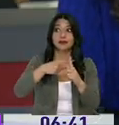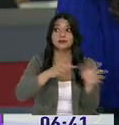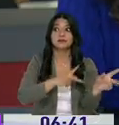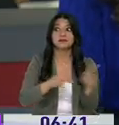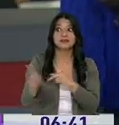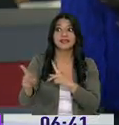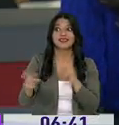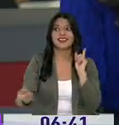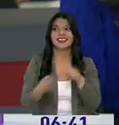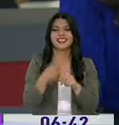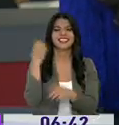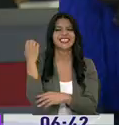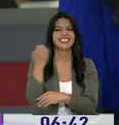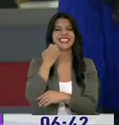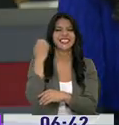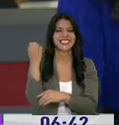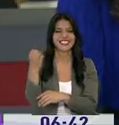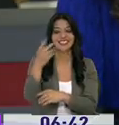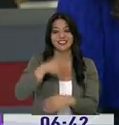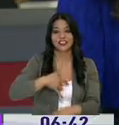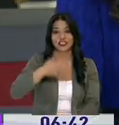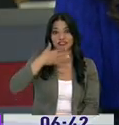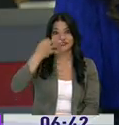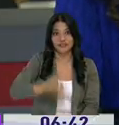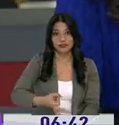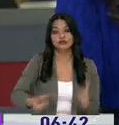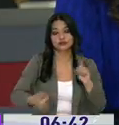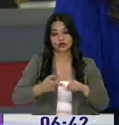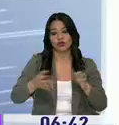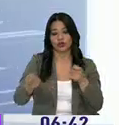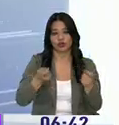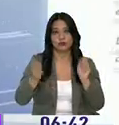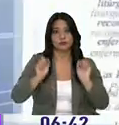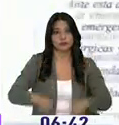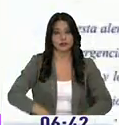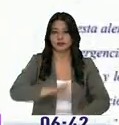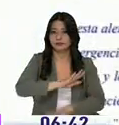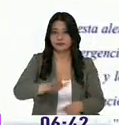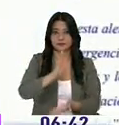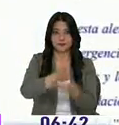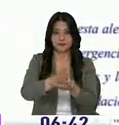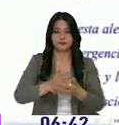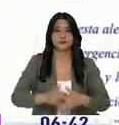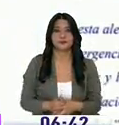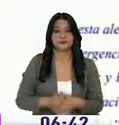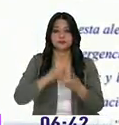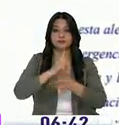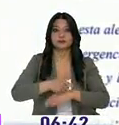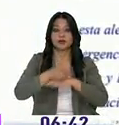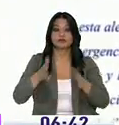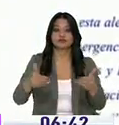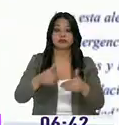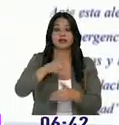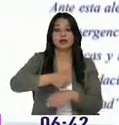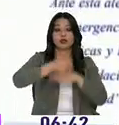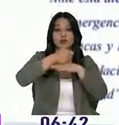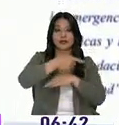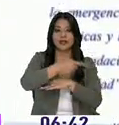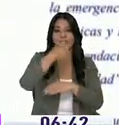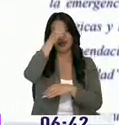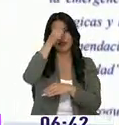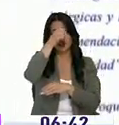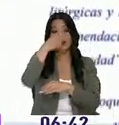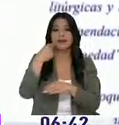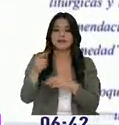alerta mundial por el coronavirus sea controlada. La Conferencia Episcopal ha recomendado ejecutar una serie de